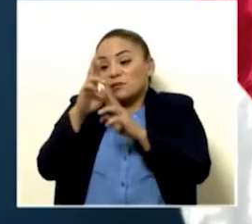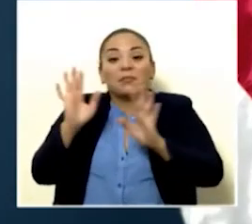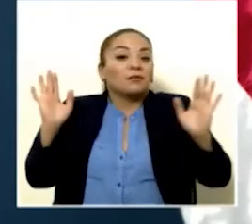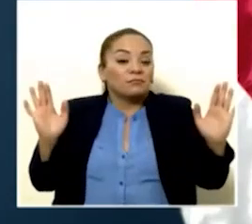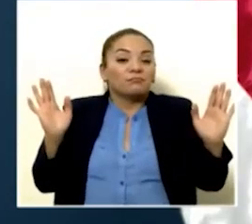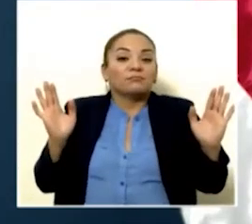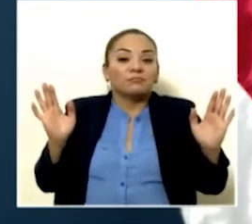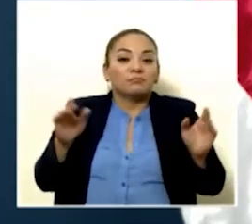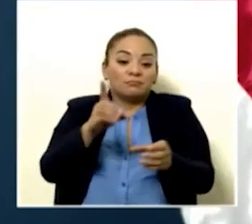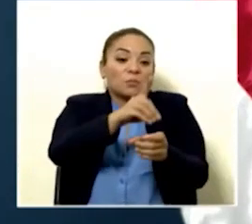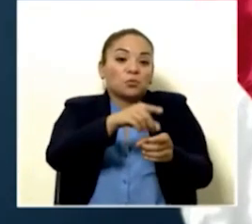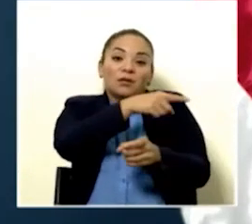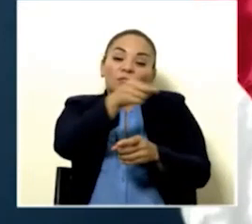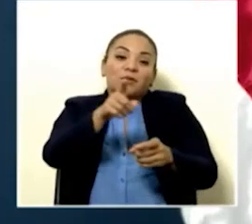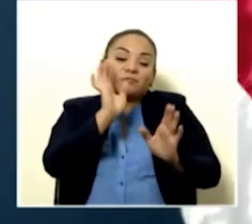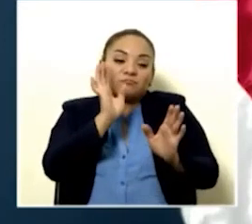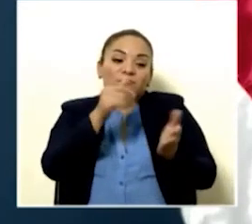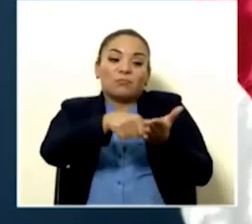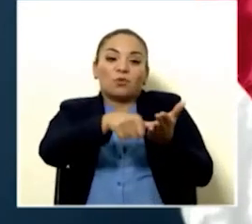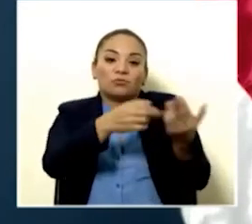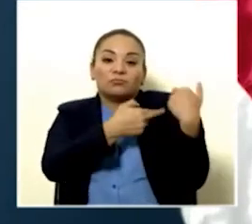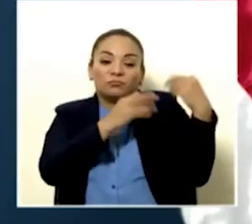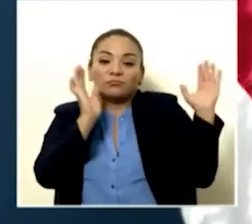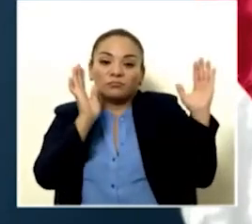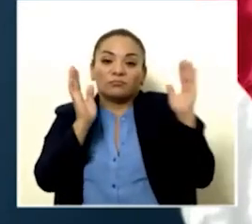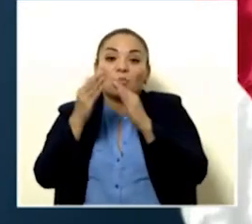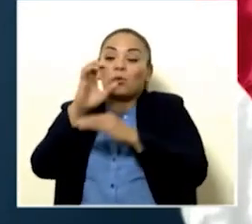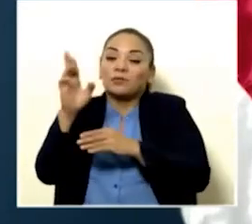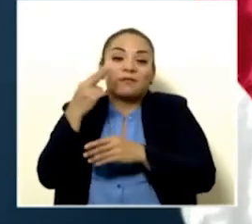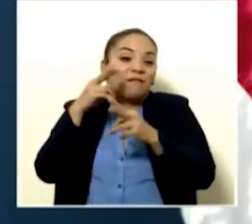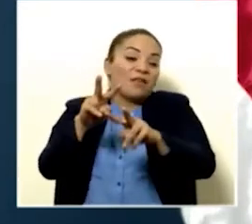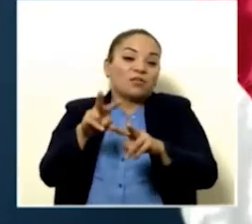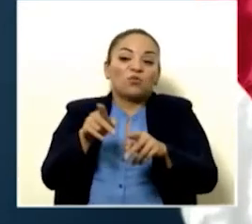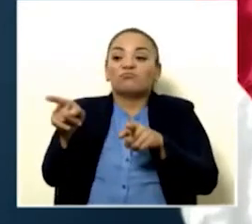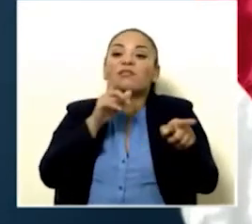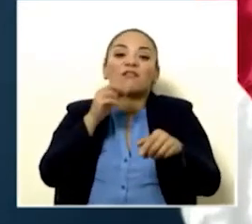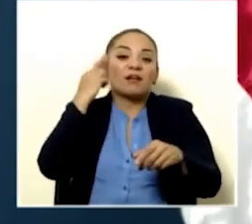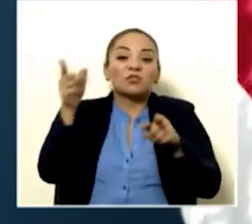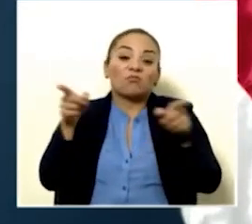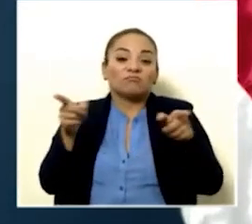tienen los votos, es la separación de poderes, el pueblo de Costa Rica está viendo qué dice quién.